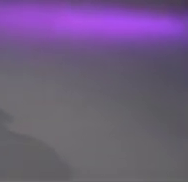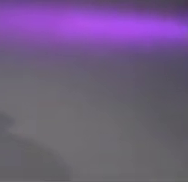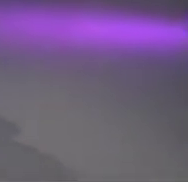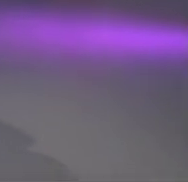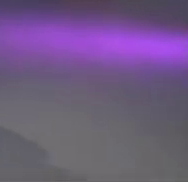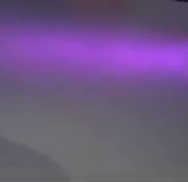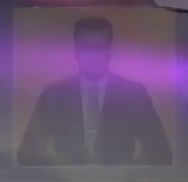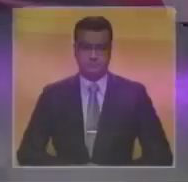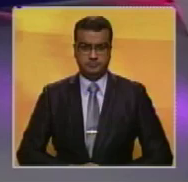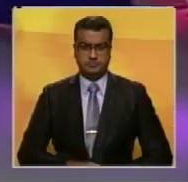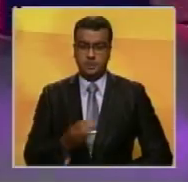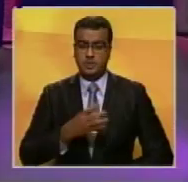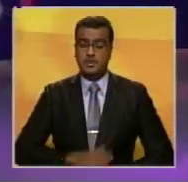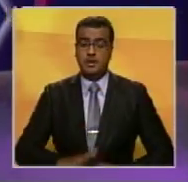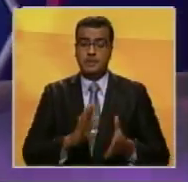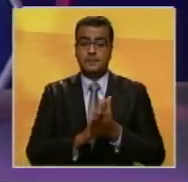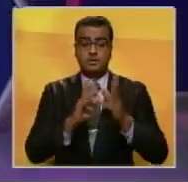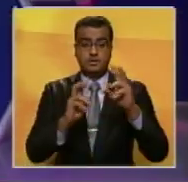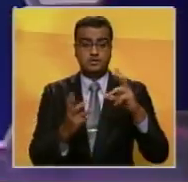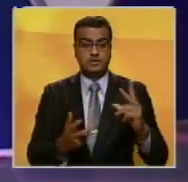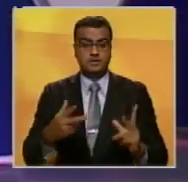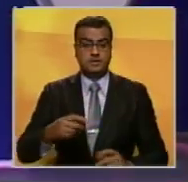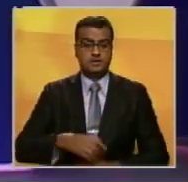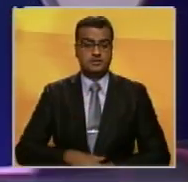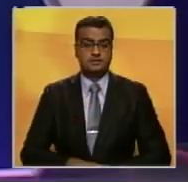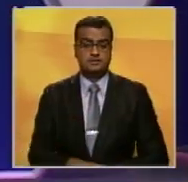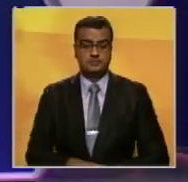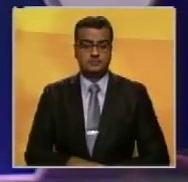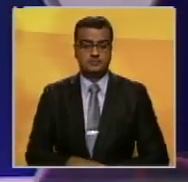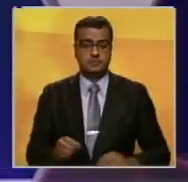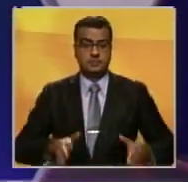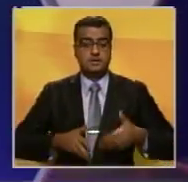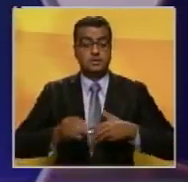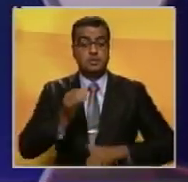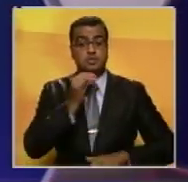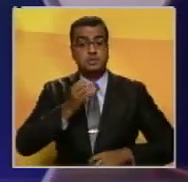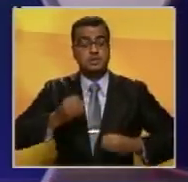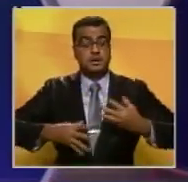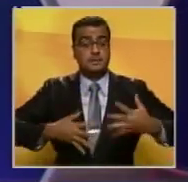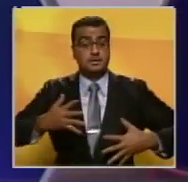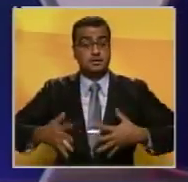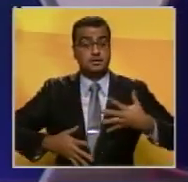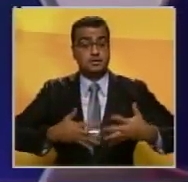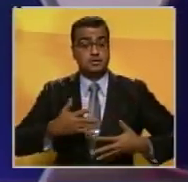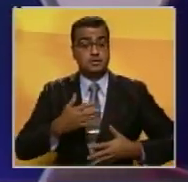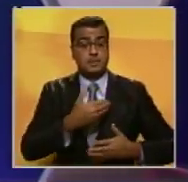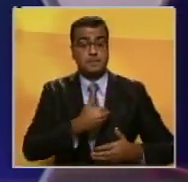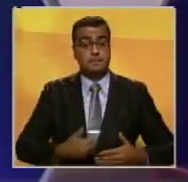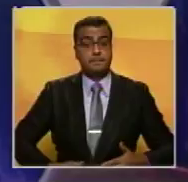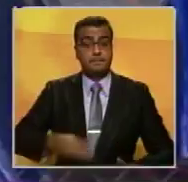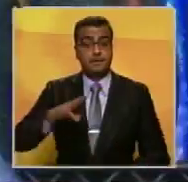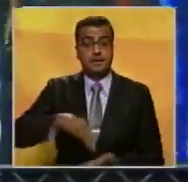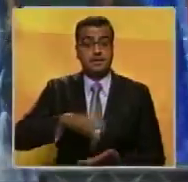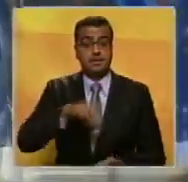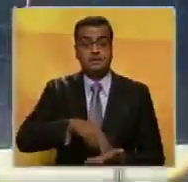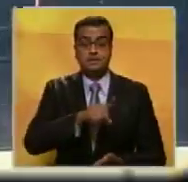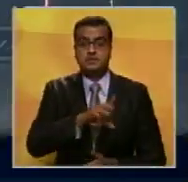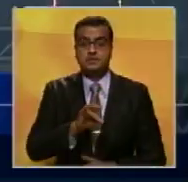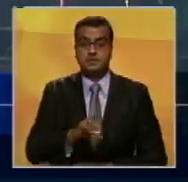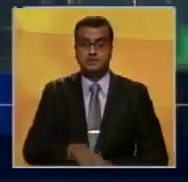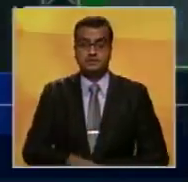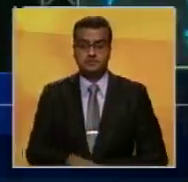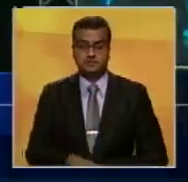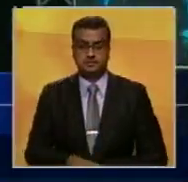Hola, ¿qué tal amigos? Soy Karielis Cuadros y esto es Estrenos y Estrellas. Comenzamos las noticias del espectáculo con el Miss Miranda 2017.